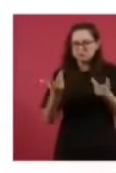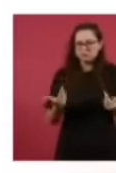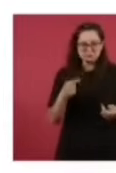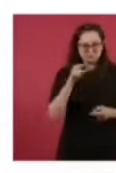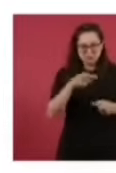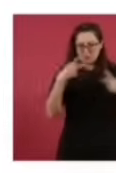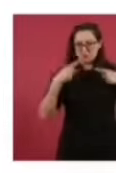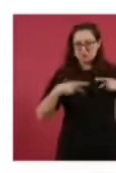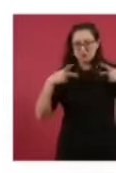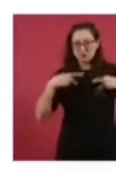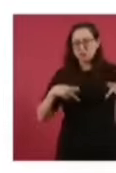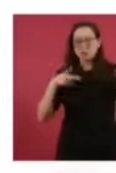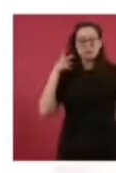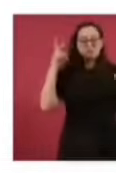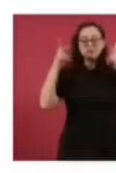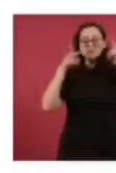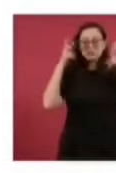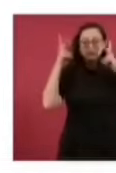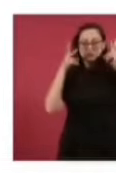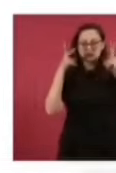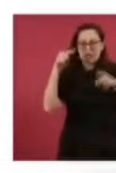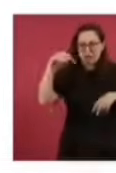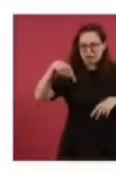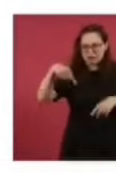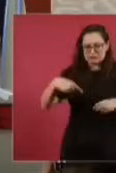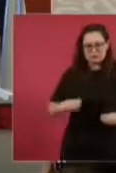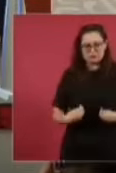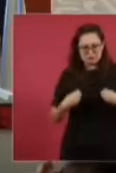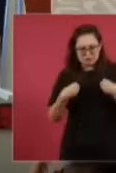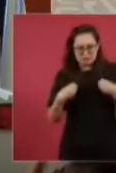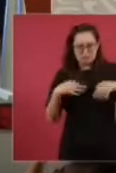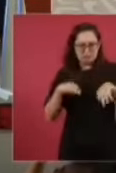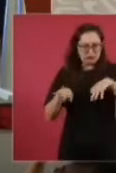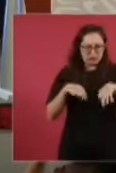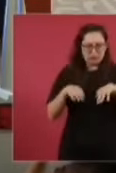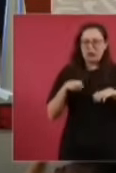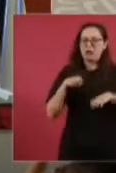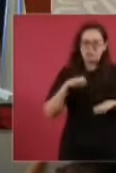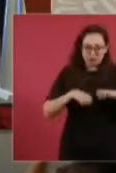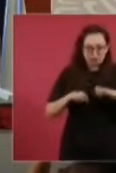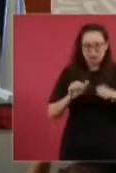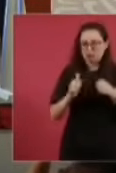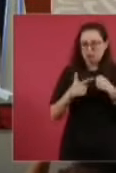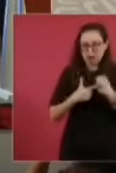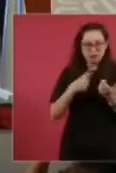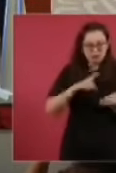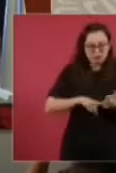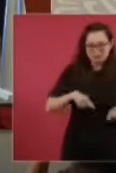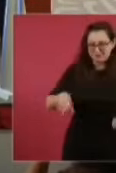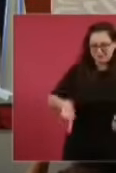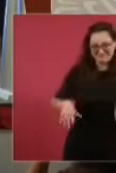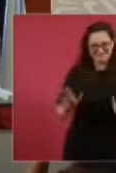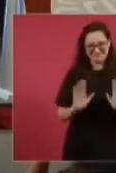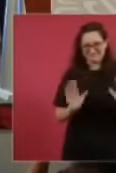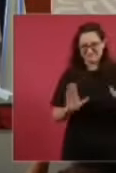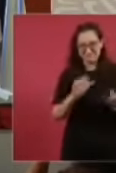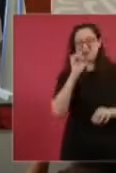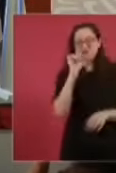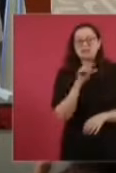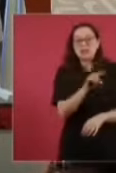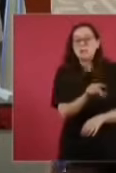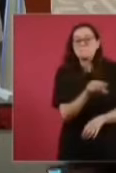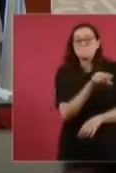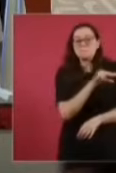adelante, ni trabaja en la embajada, no se tiene como un piloto particular, como